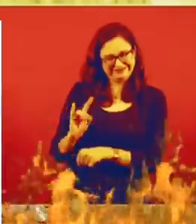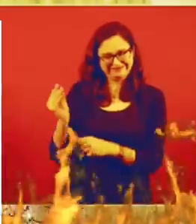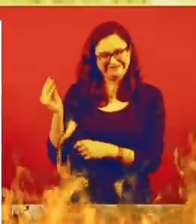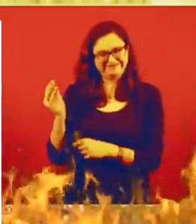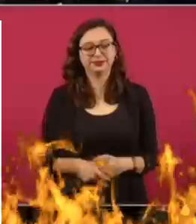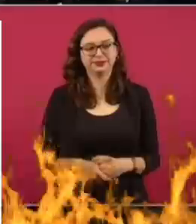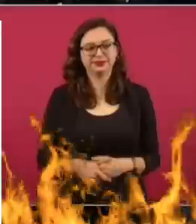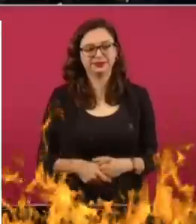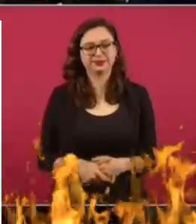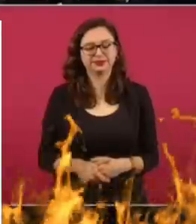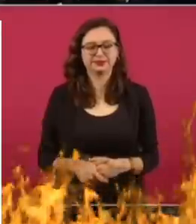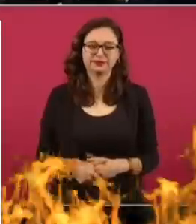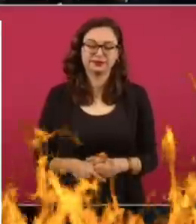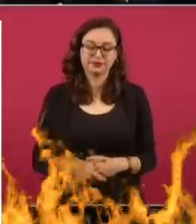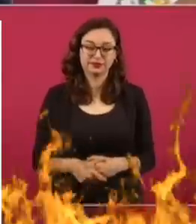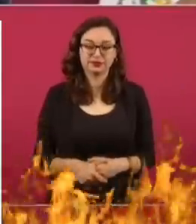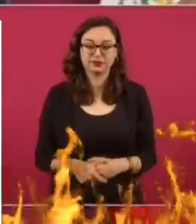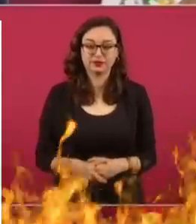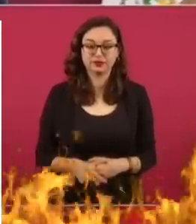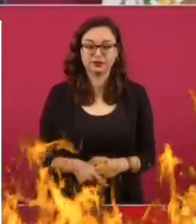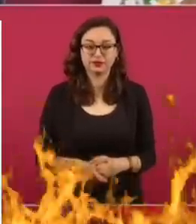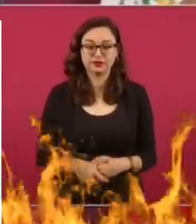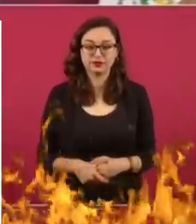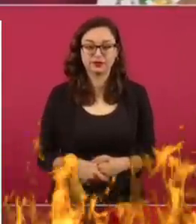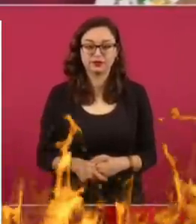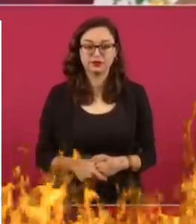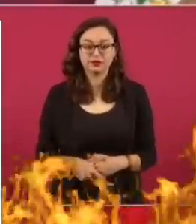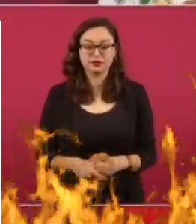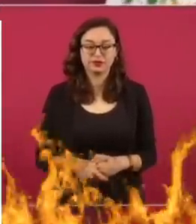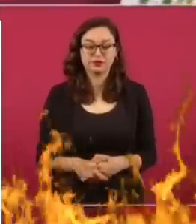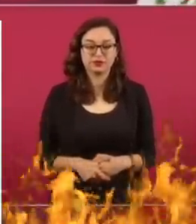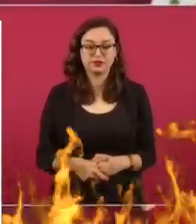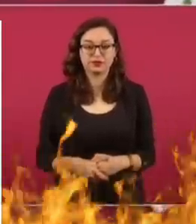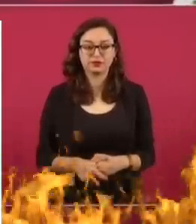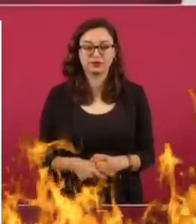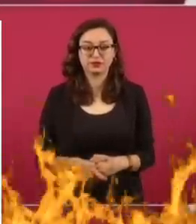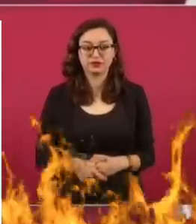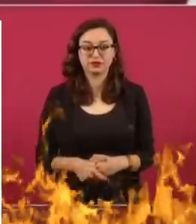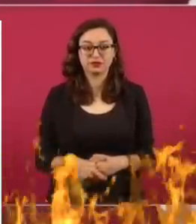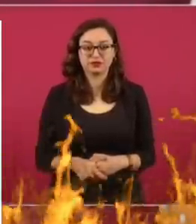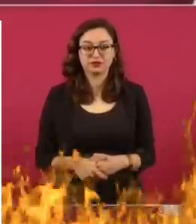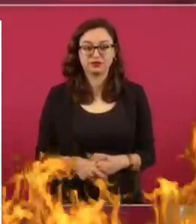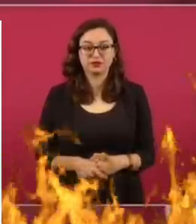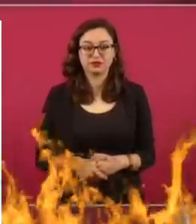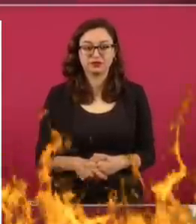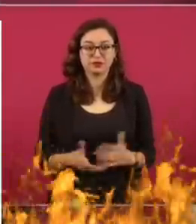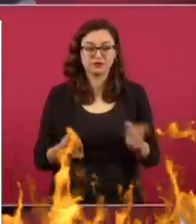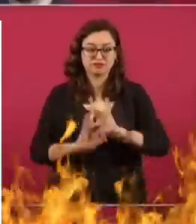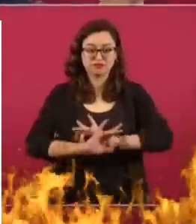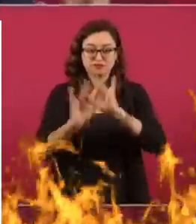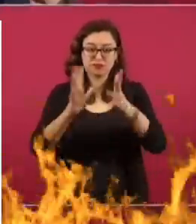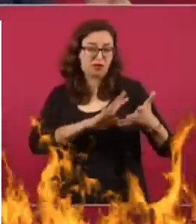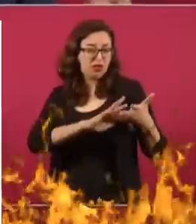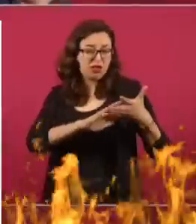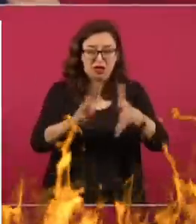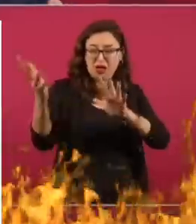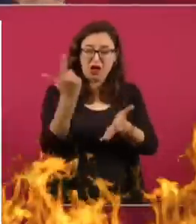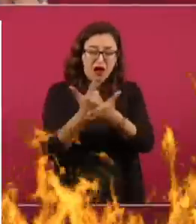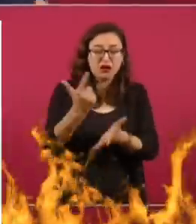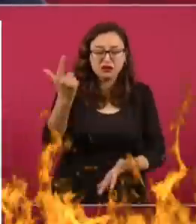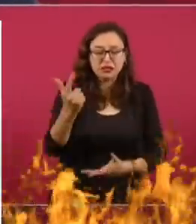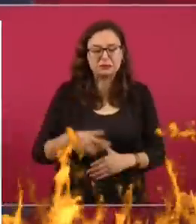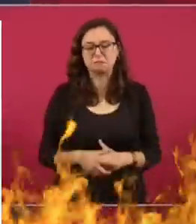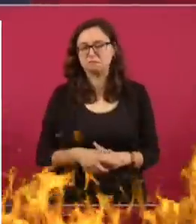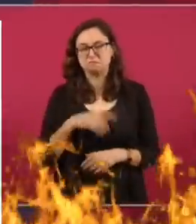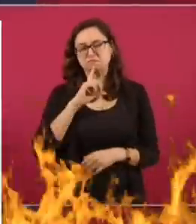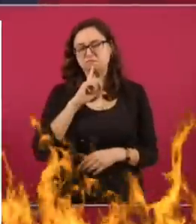Es propagandístico. No hay ningún problema mayor. Pero sí quieren agarrar